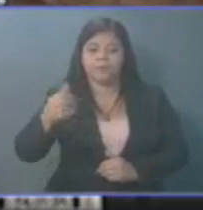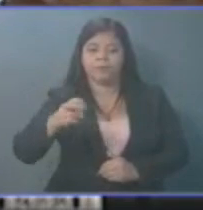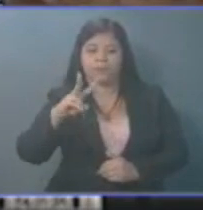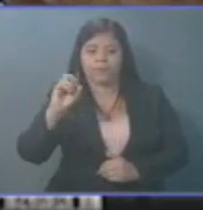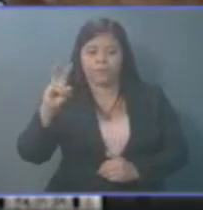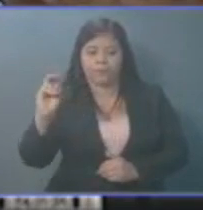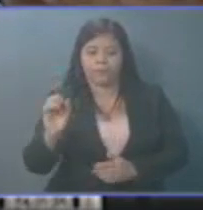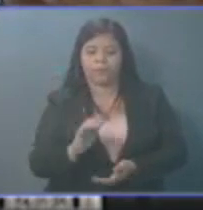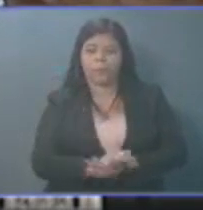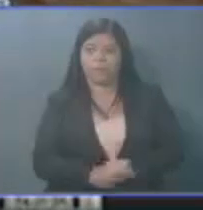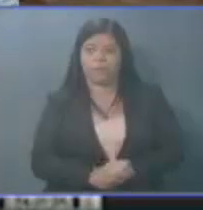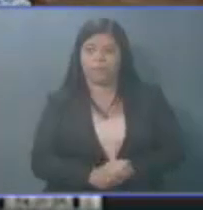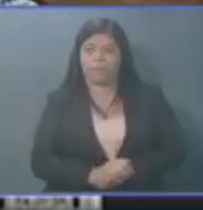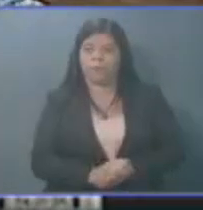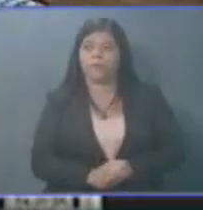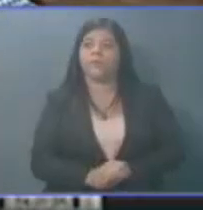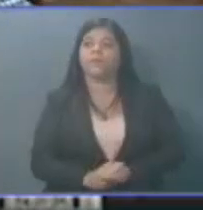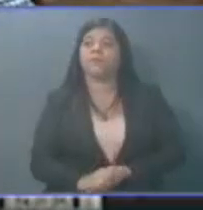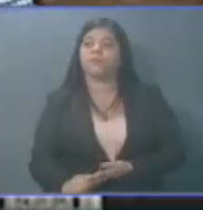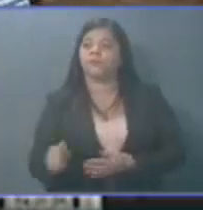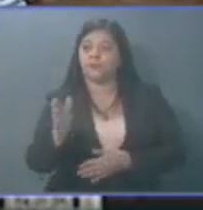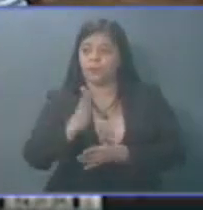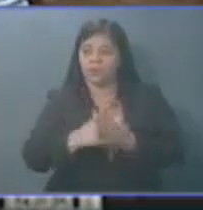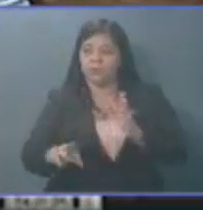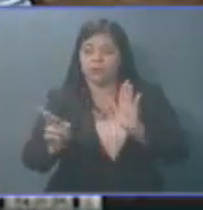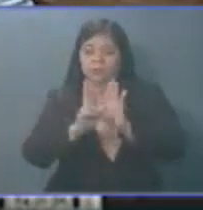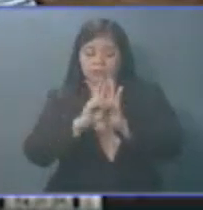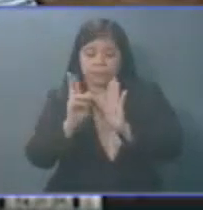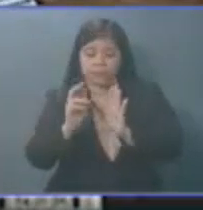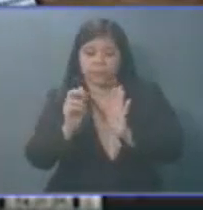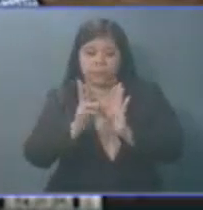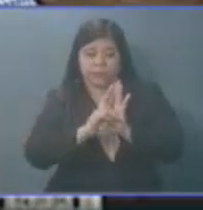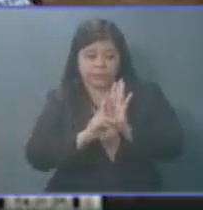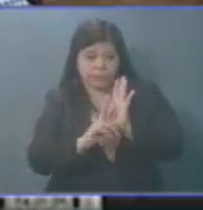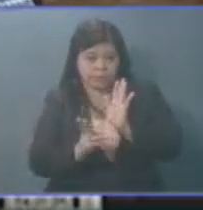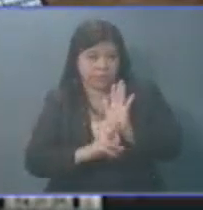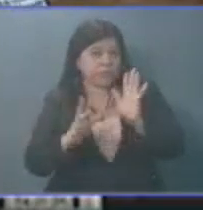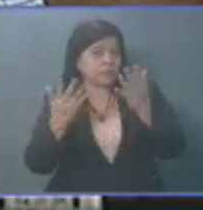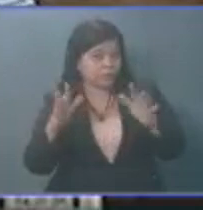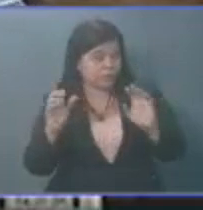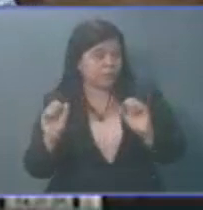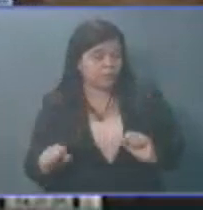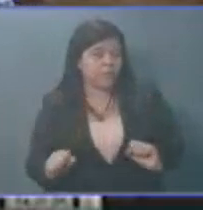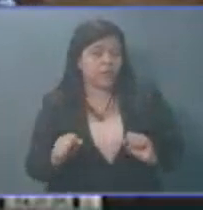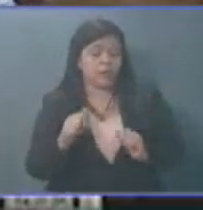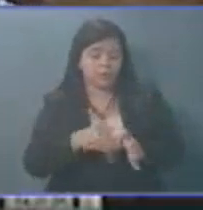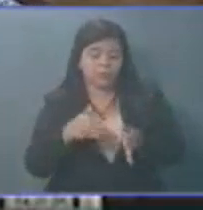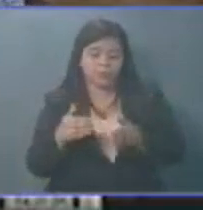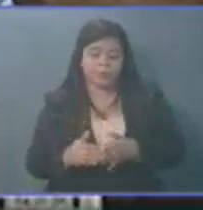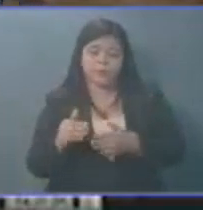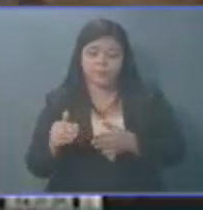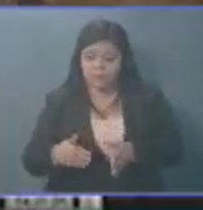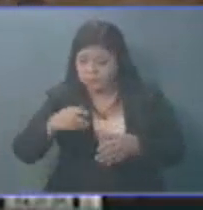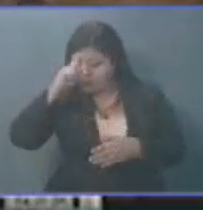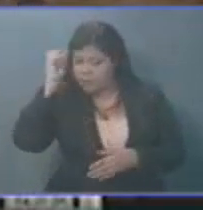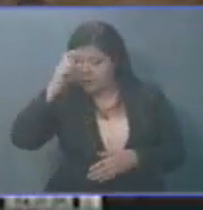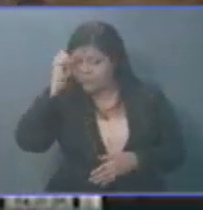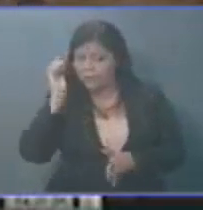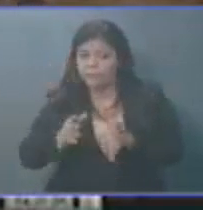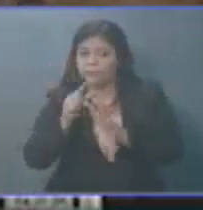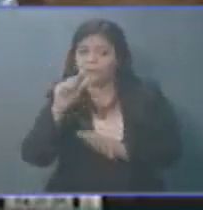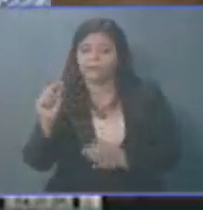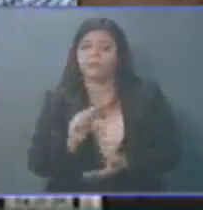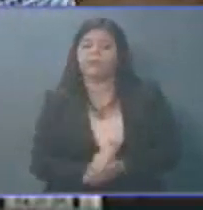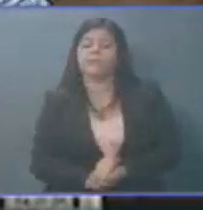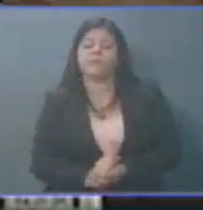2020 como requisito para la puesta en marcha del Instituto.